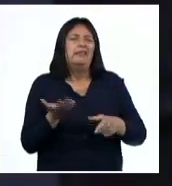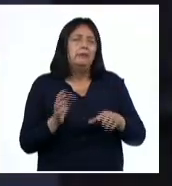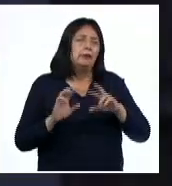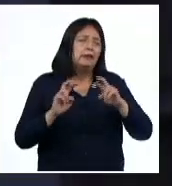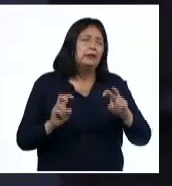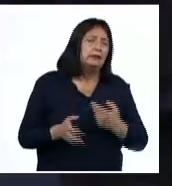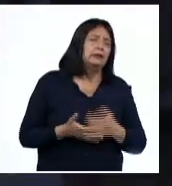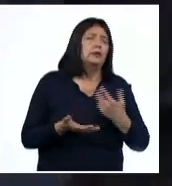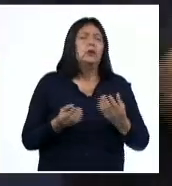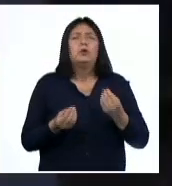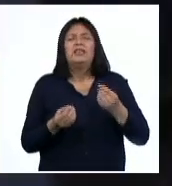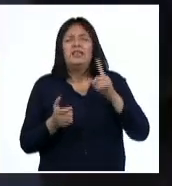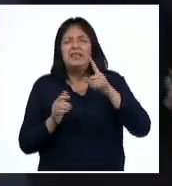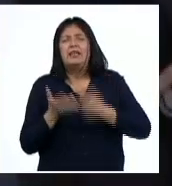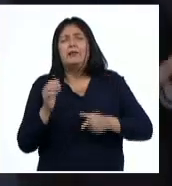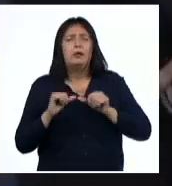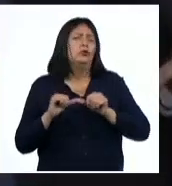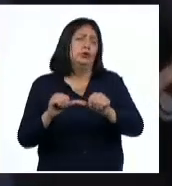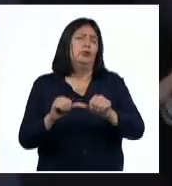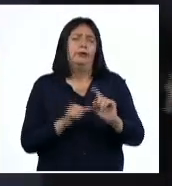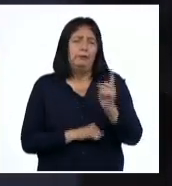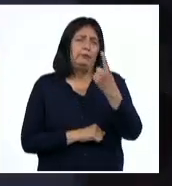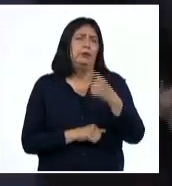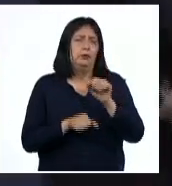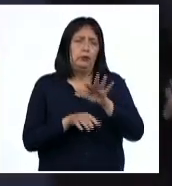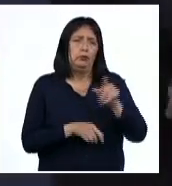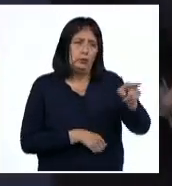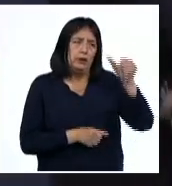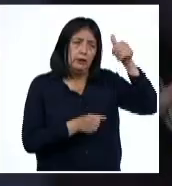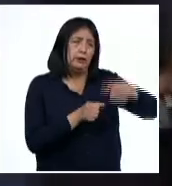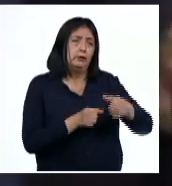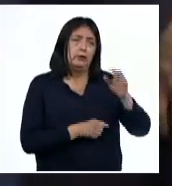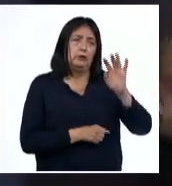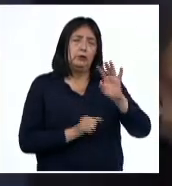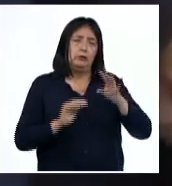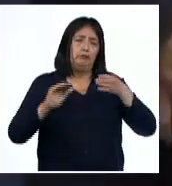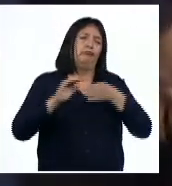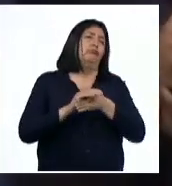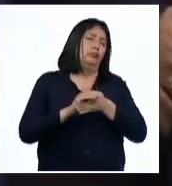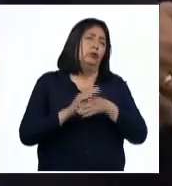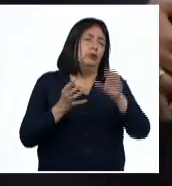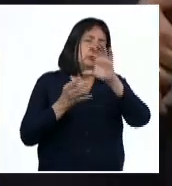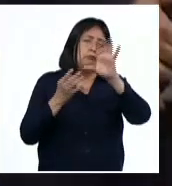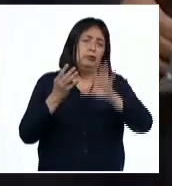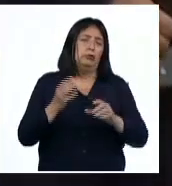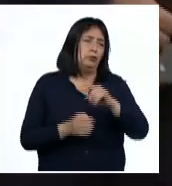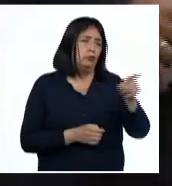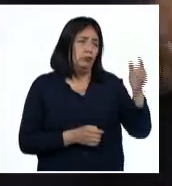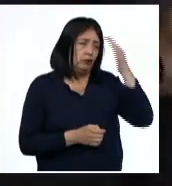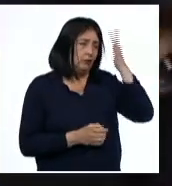se van a mantener a partir del 1 de julio. Ustedes recuerden que esta cuarentena, con las características que todos